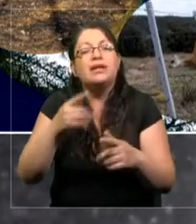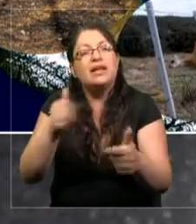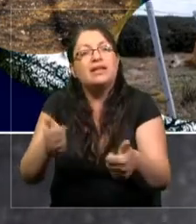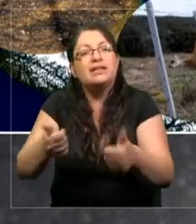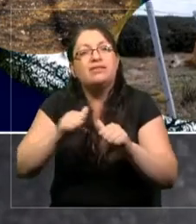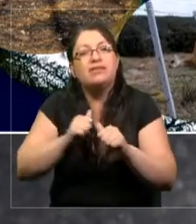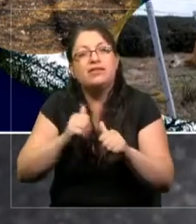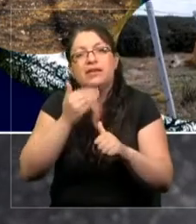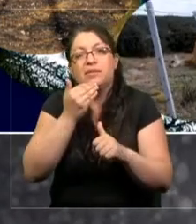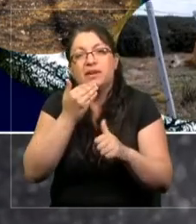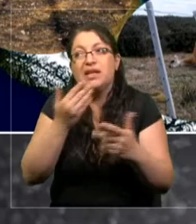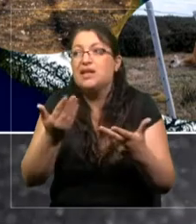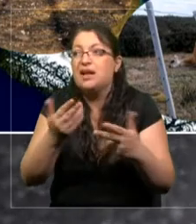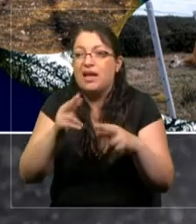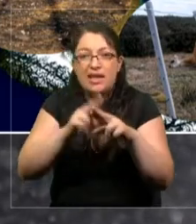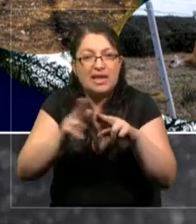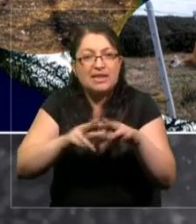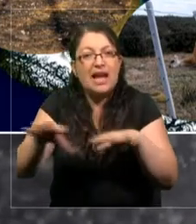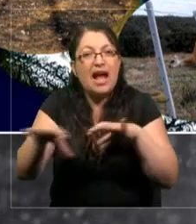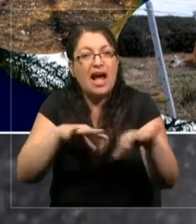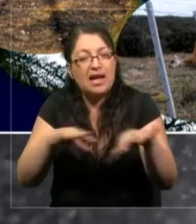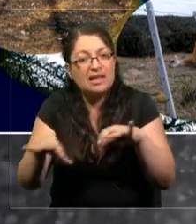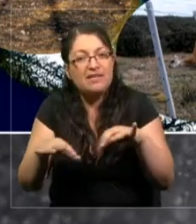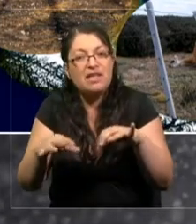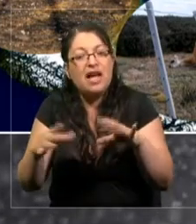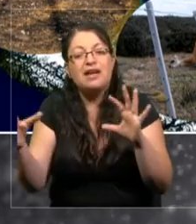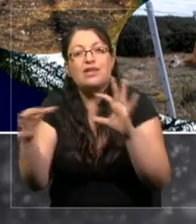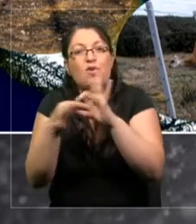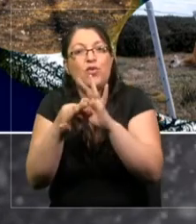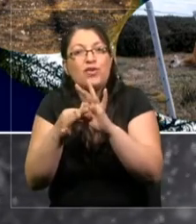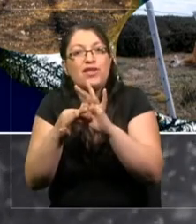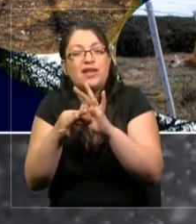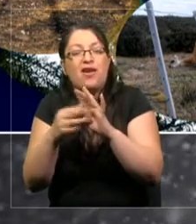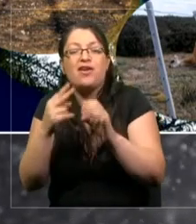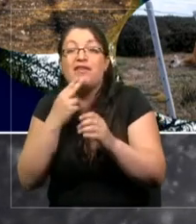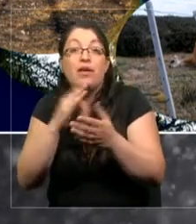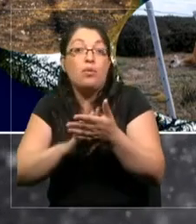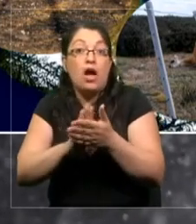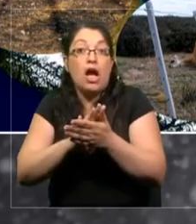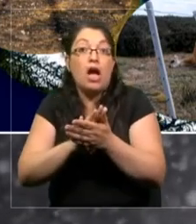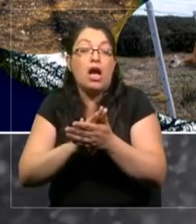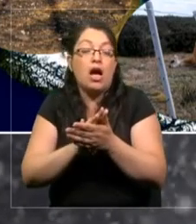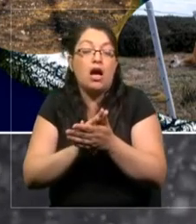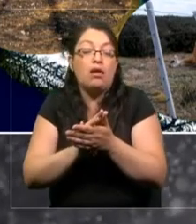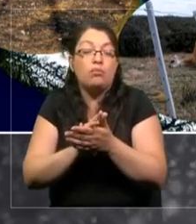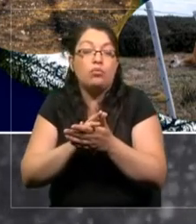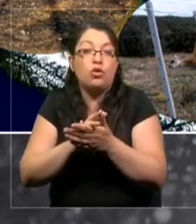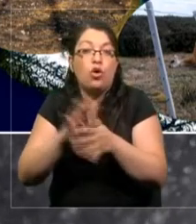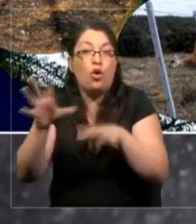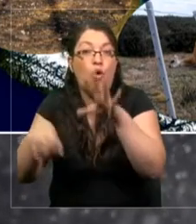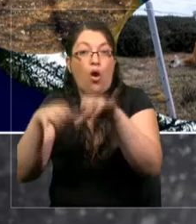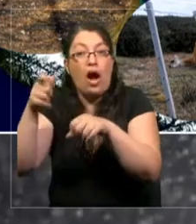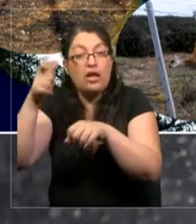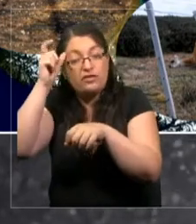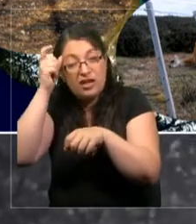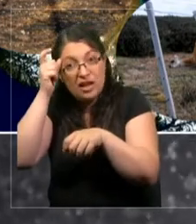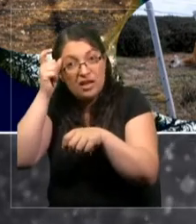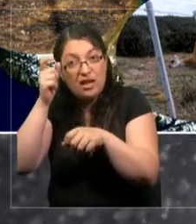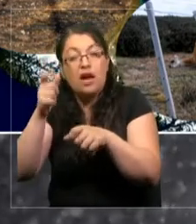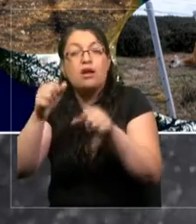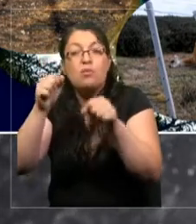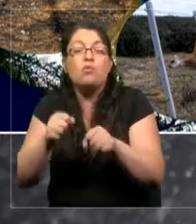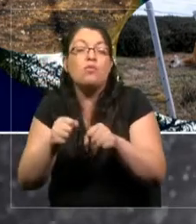hacer actividades humanas que sean compatibles con la vida como una ganadería que sea sustentable todas estas